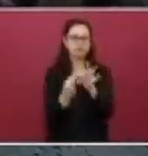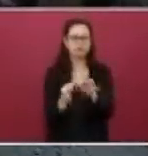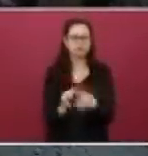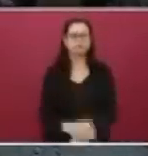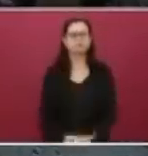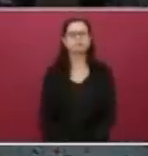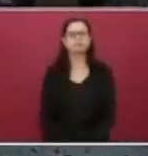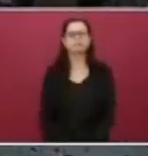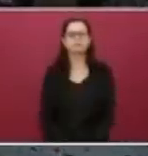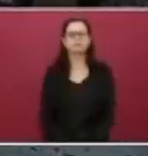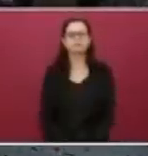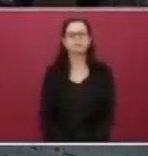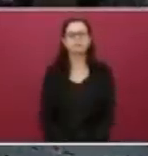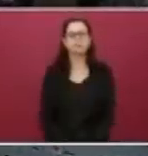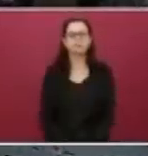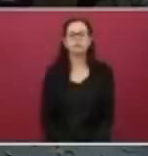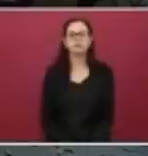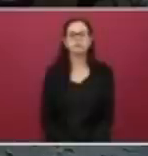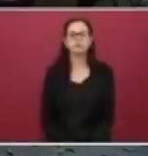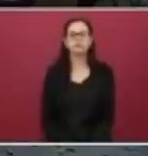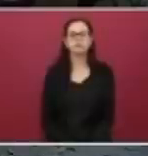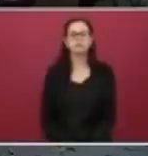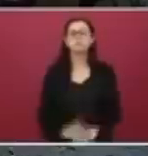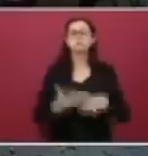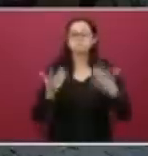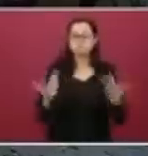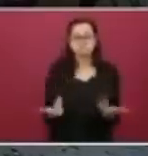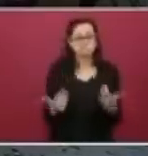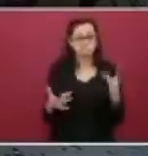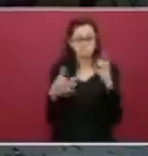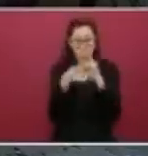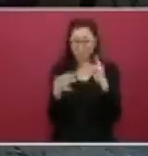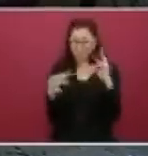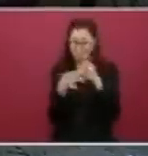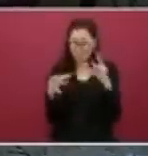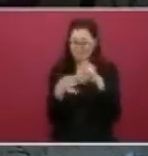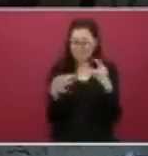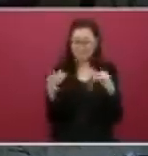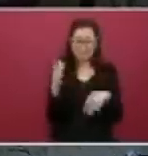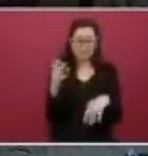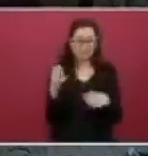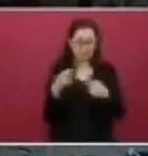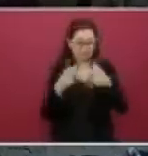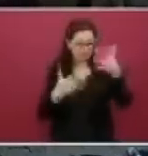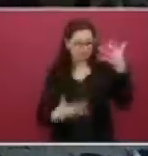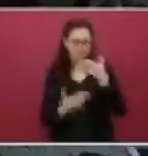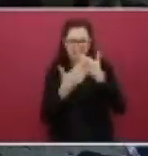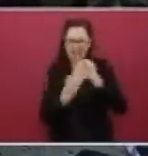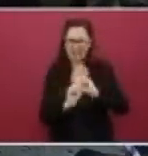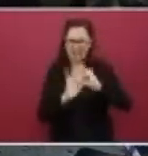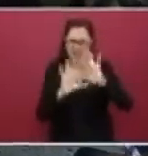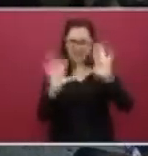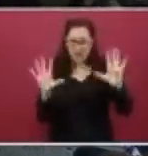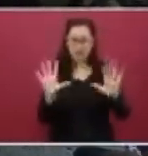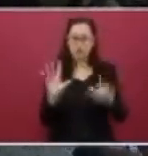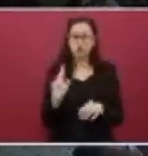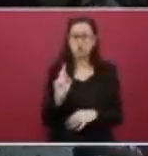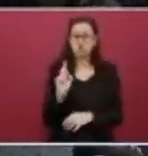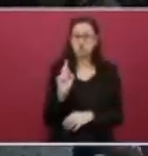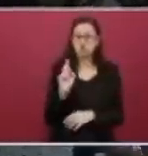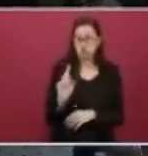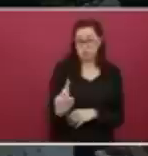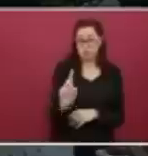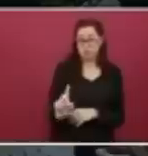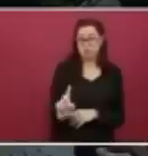pues este está bastante amplia la información del domingo vamos